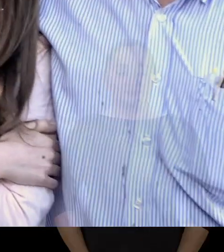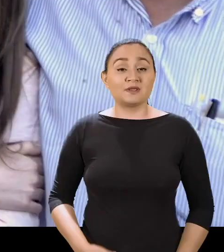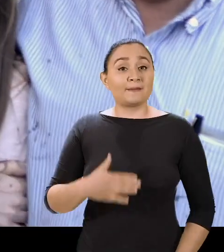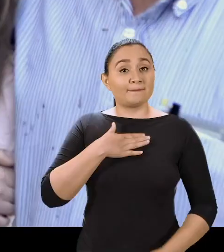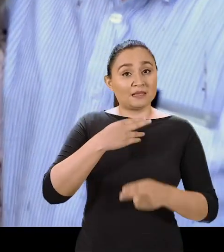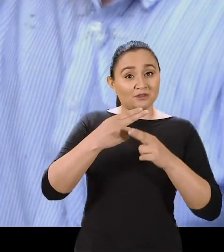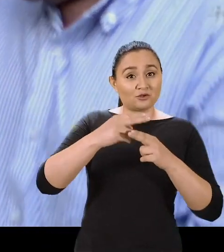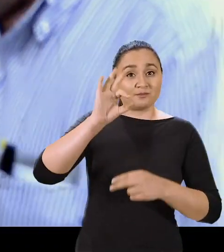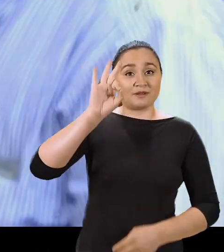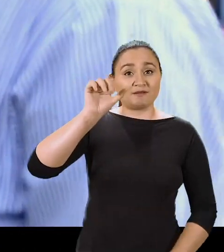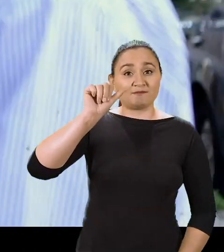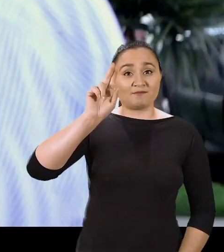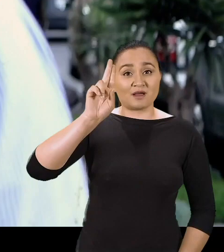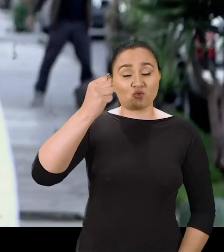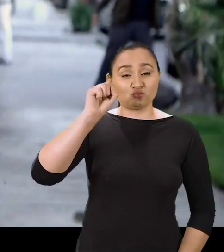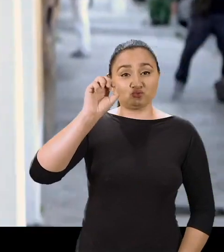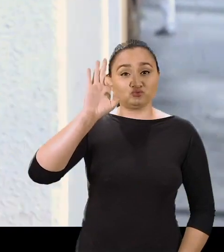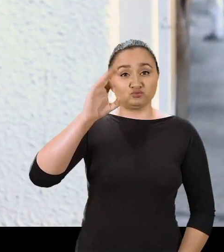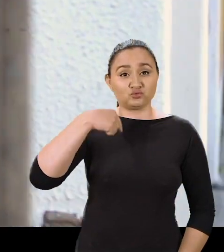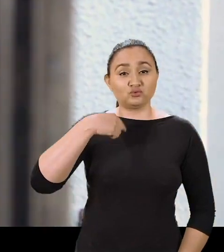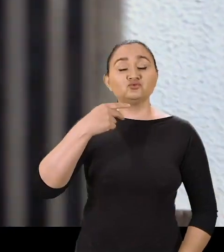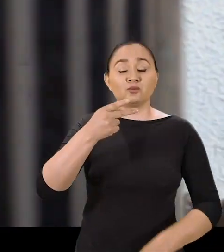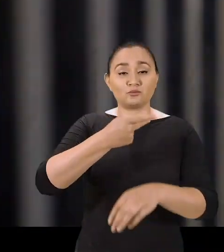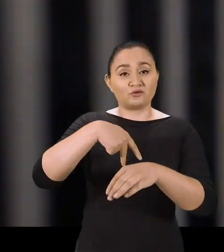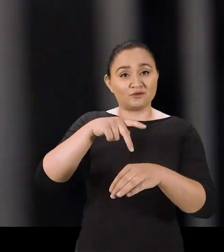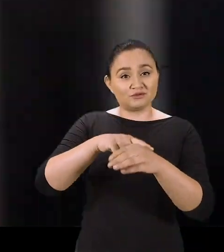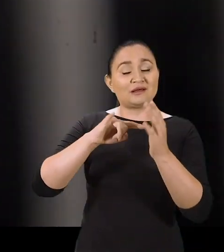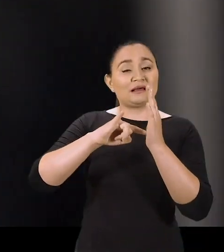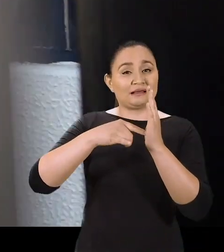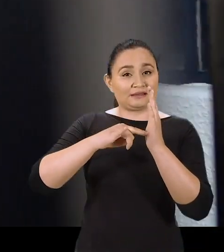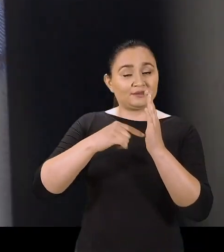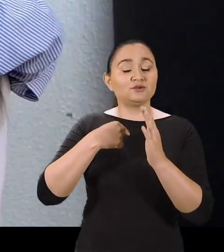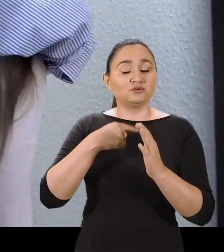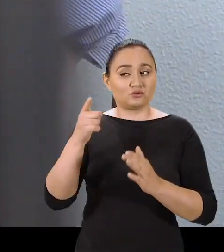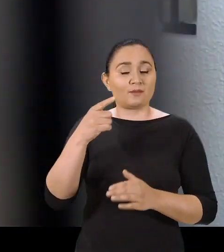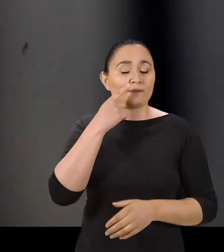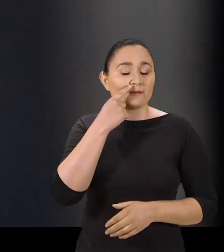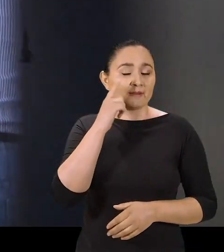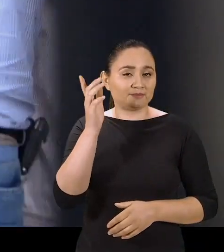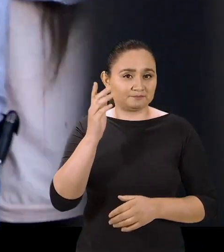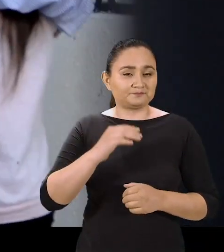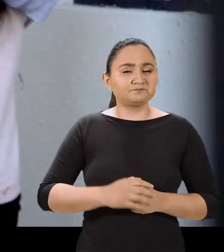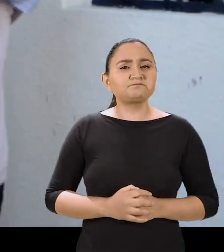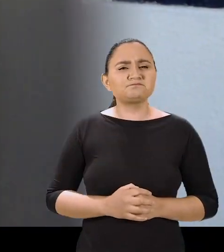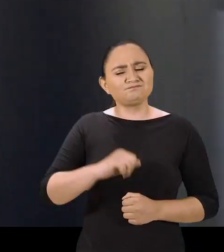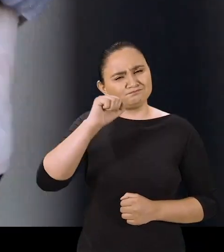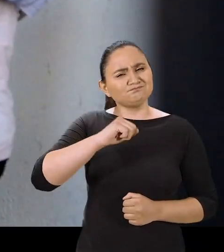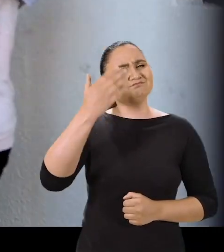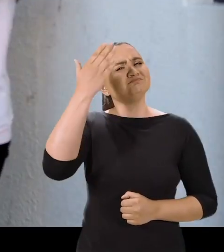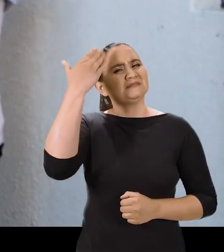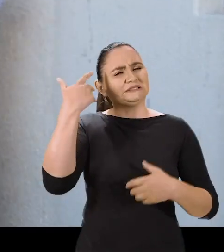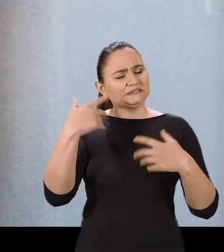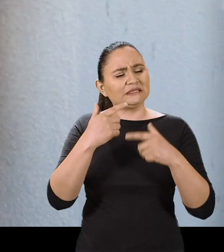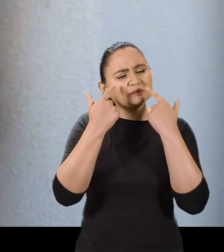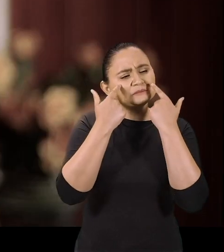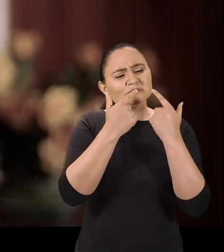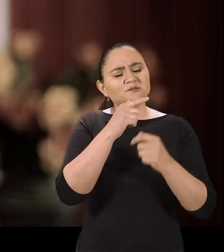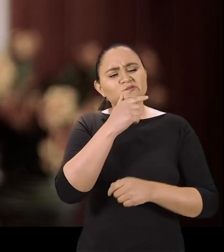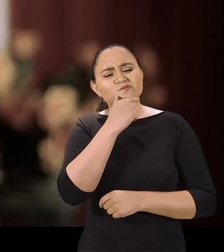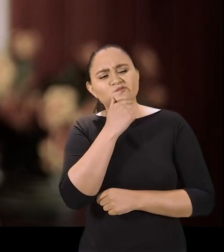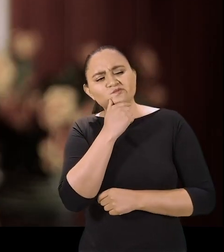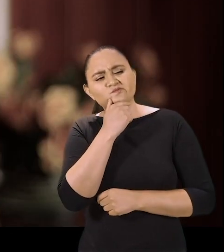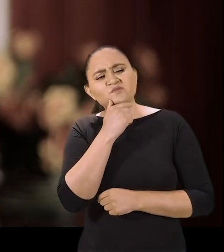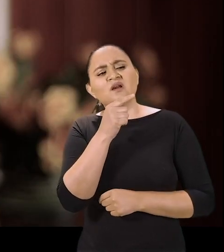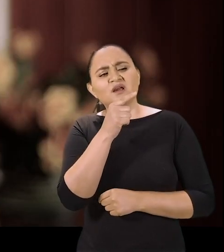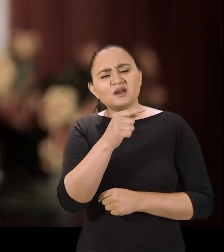mi nombre es fausto alvarado soy arquitecto y soy el papá de paulina fernanda ya habíamos visto antes que